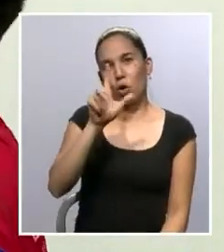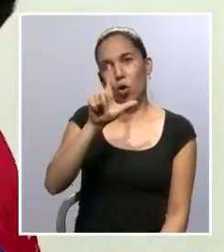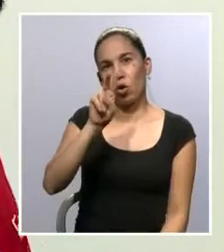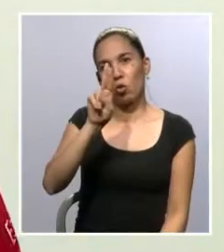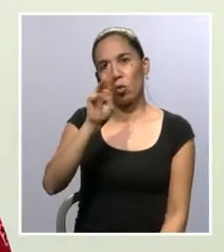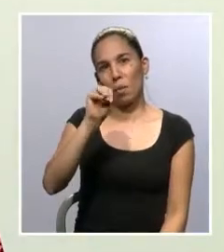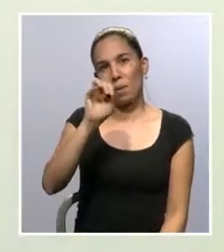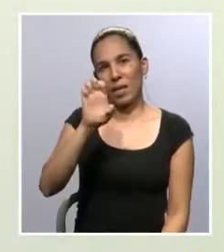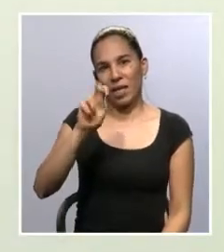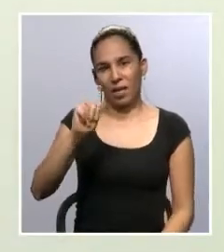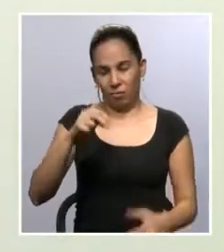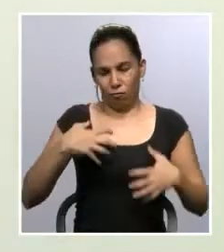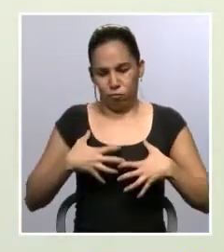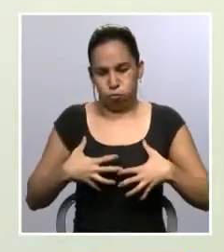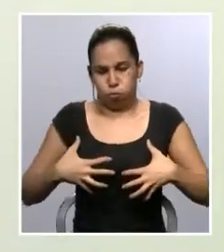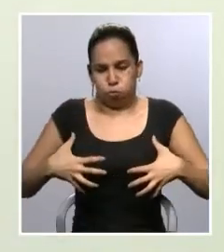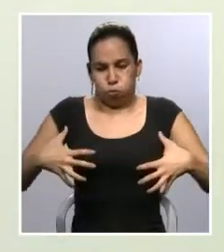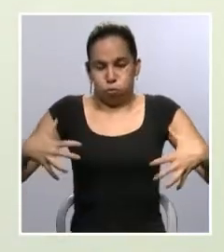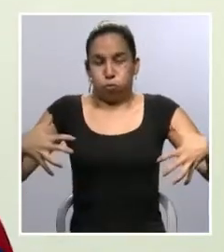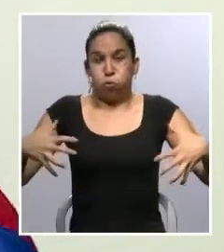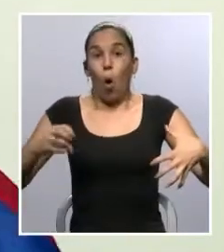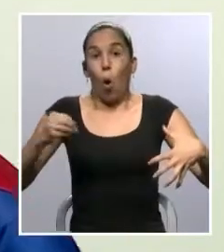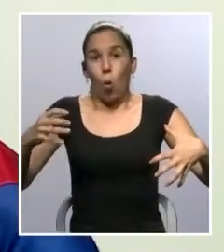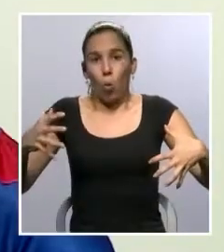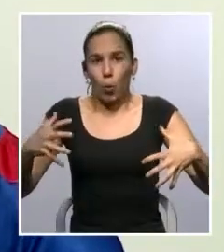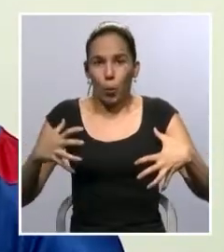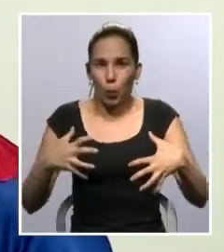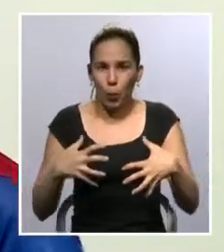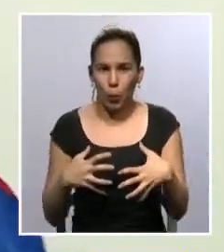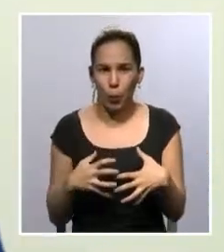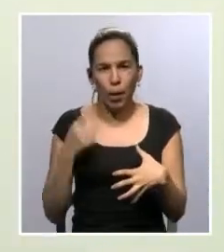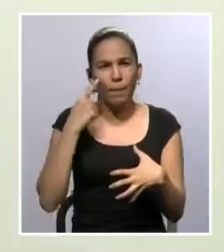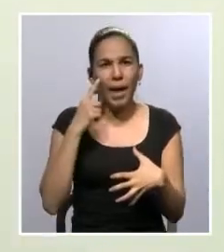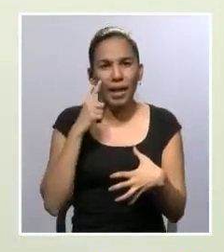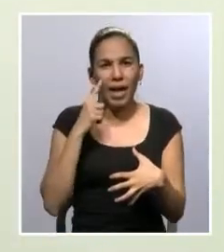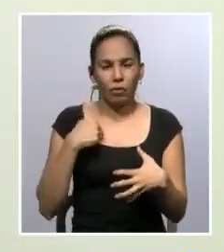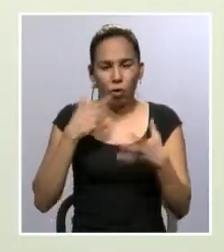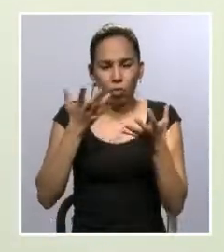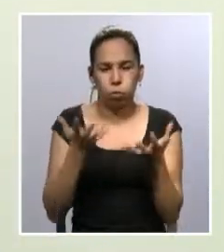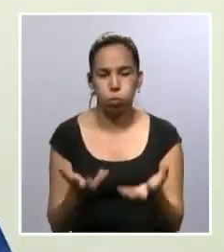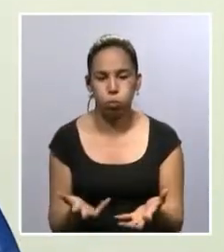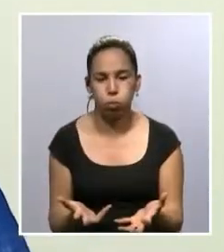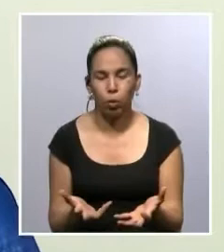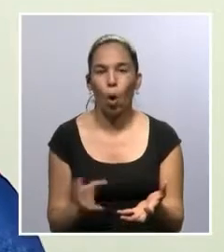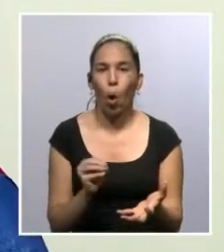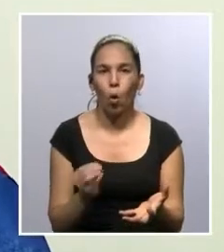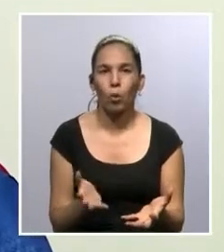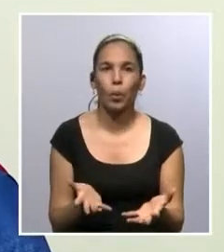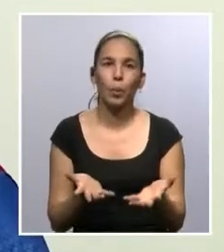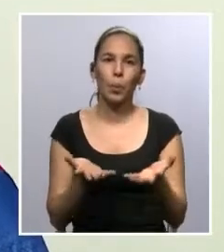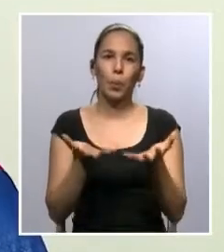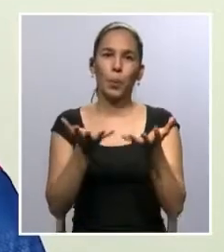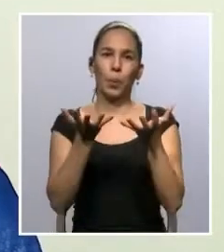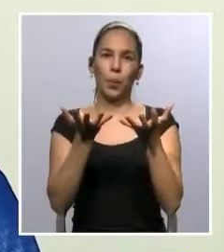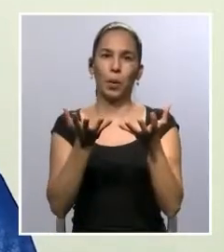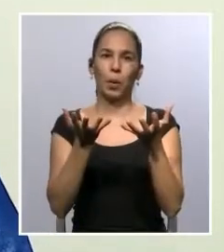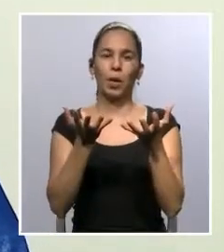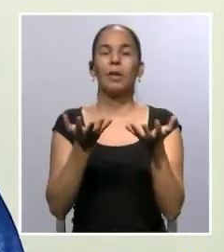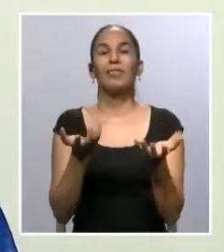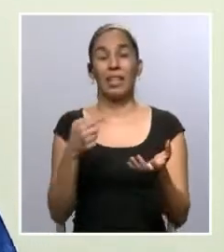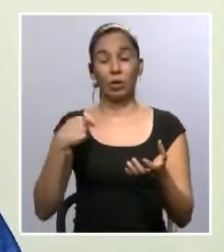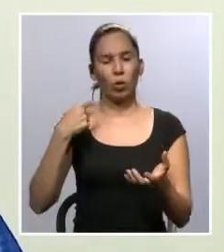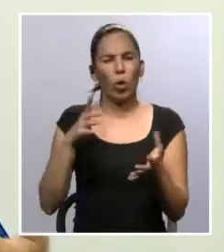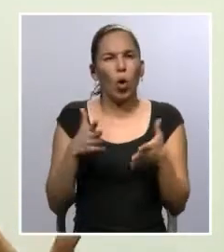Ajá. Hemos aumentado o disminuido el volumen para que la densidad aumente o baje. ¿Y cómo? Pues eso lo logramos cuando